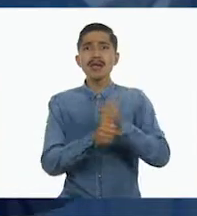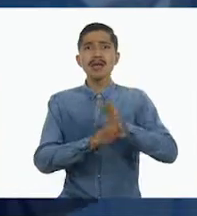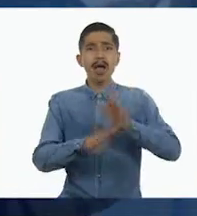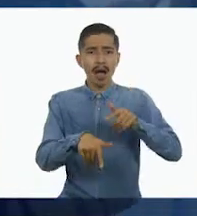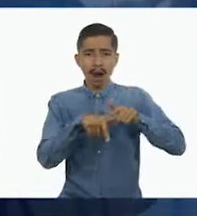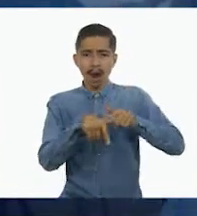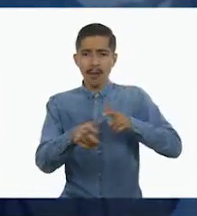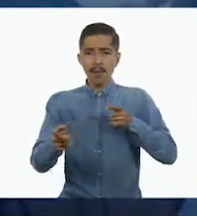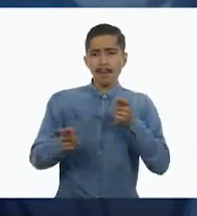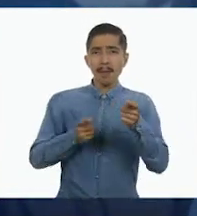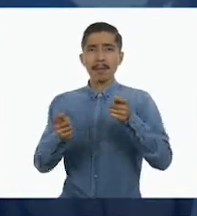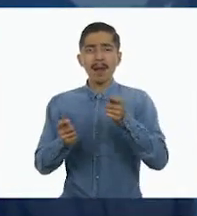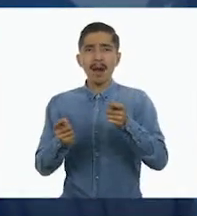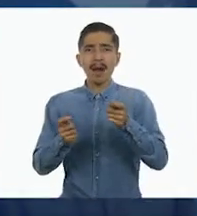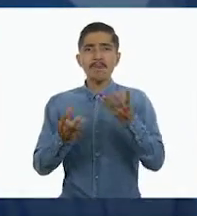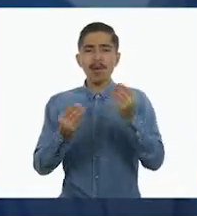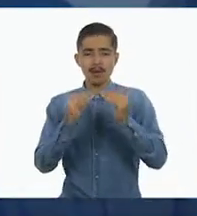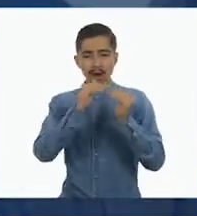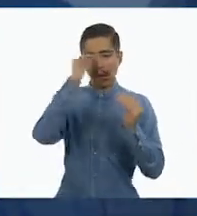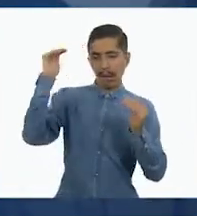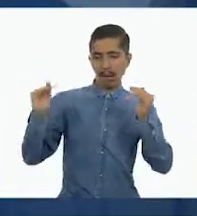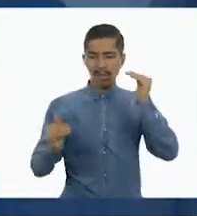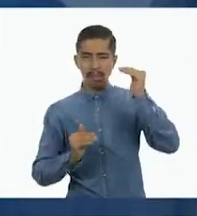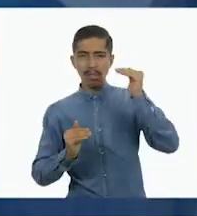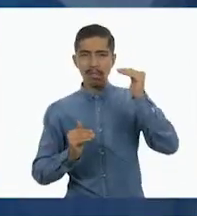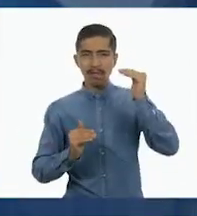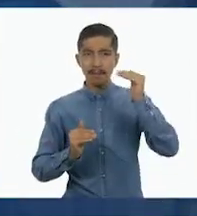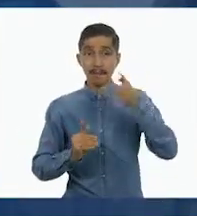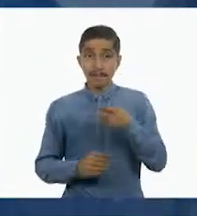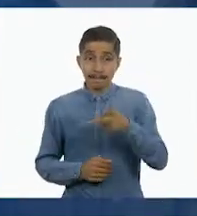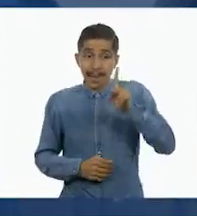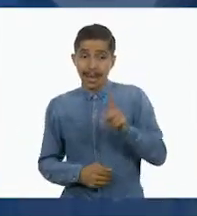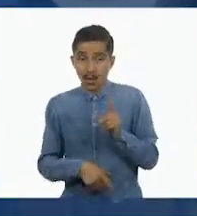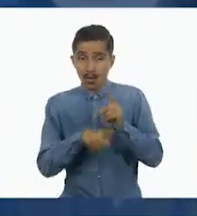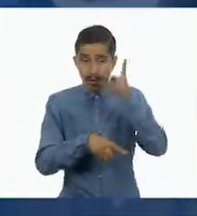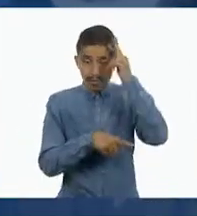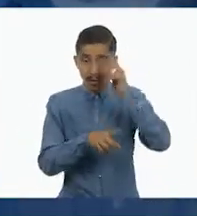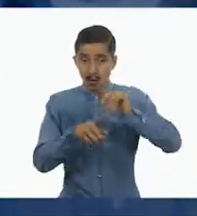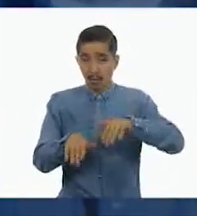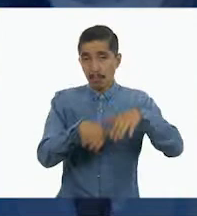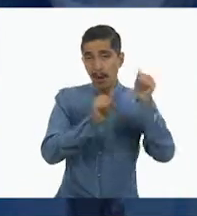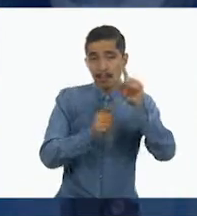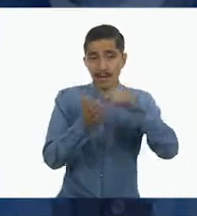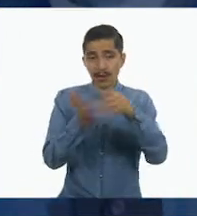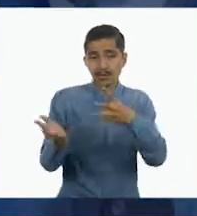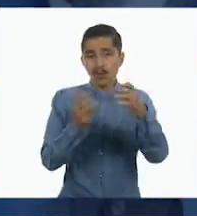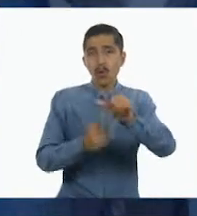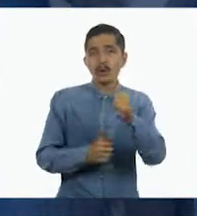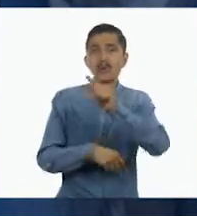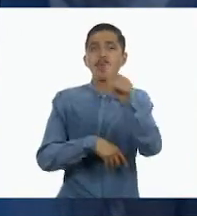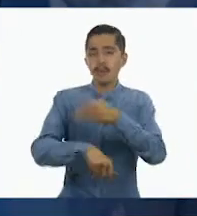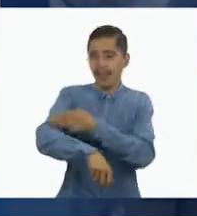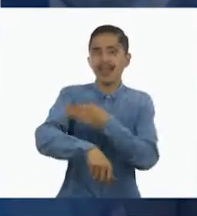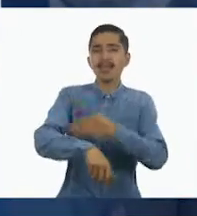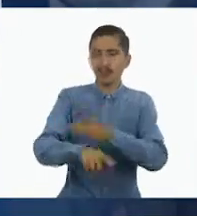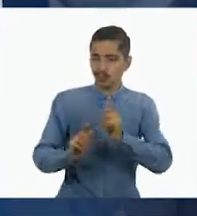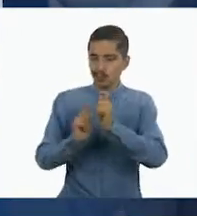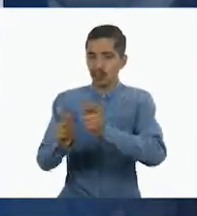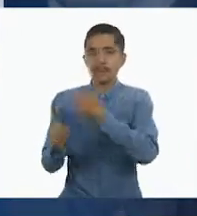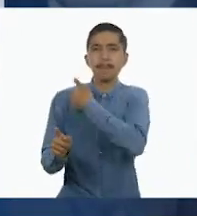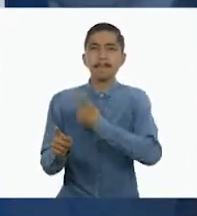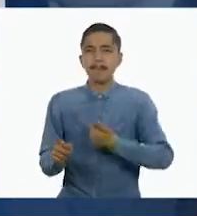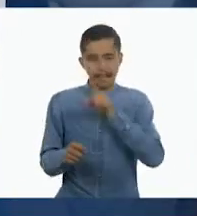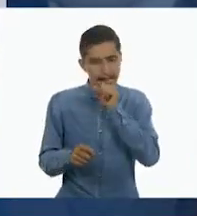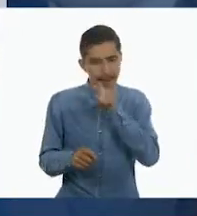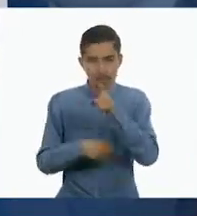gobierno favoreció la desigualdad. Pero él se fue en 1911 y Madero fue electo presidente ese